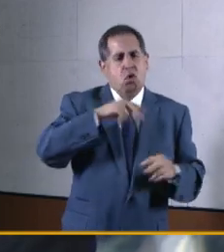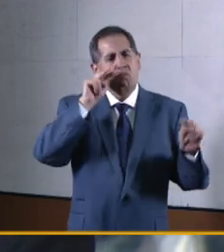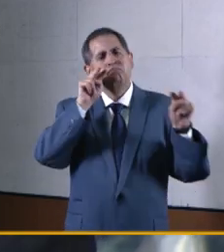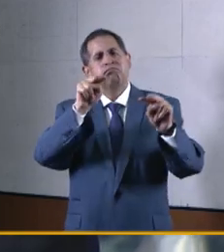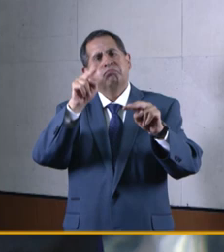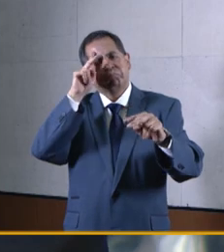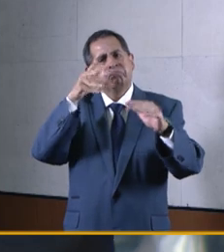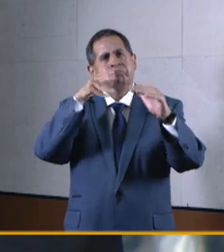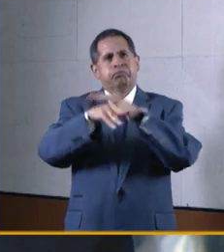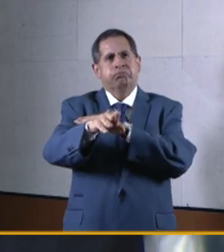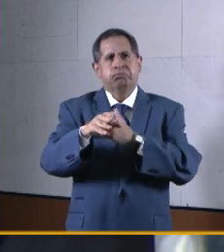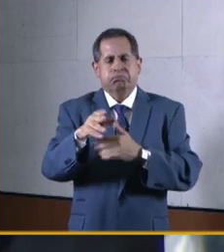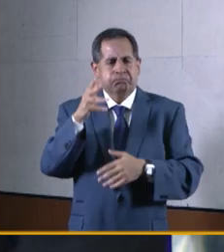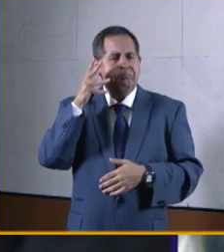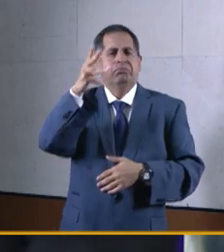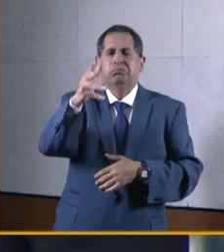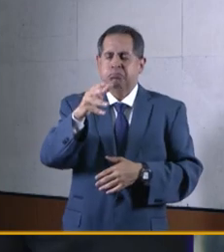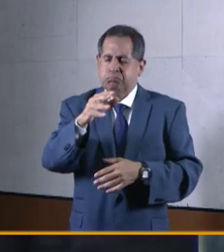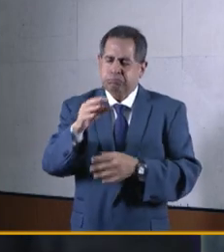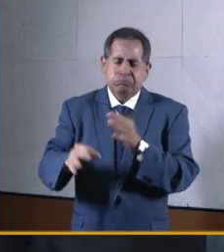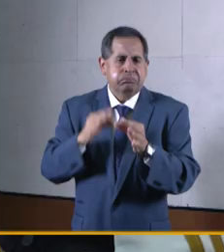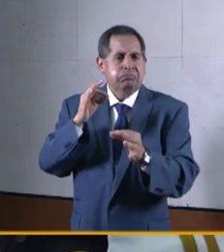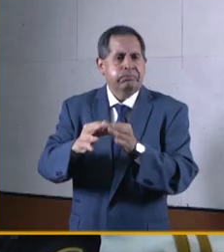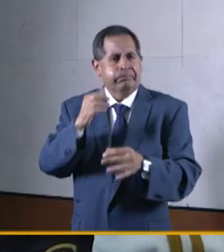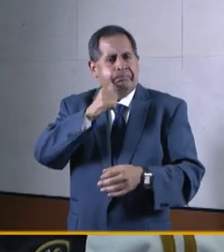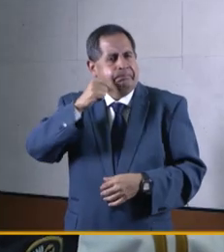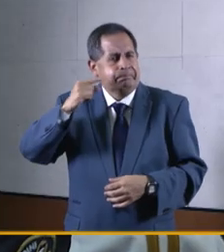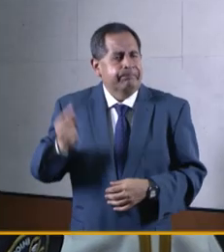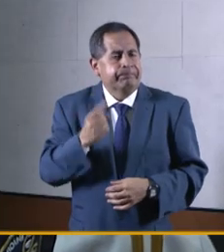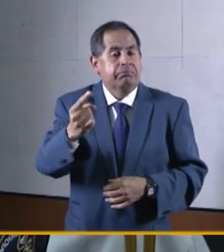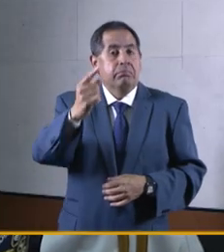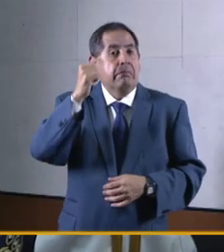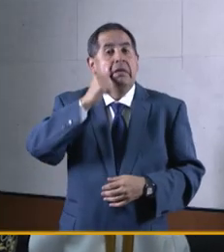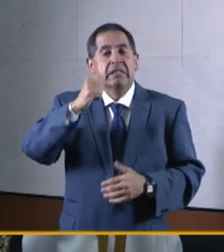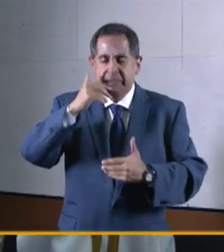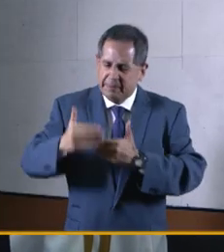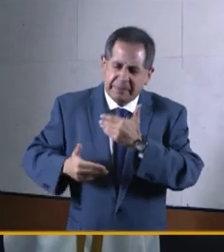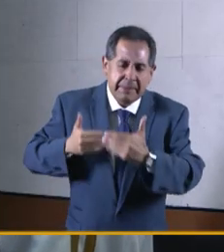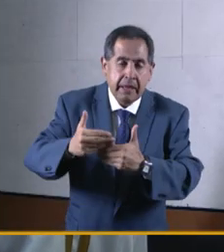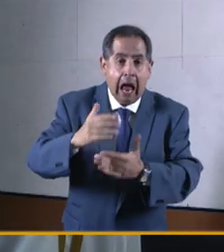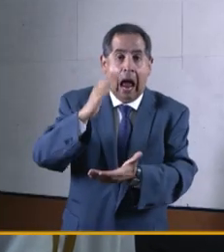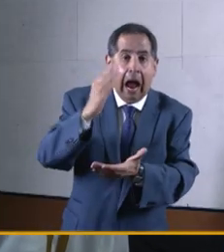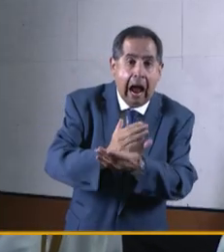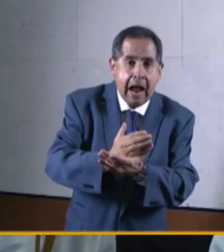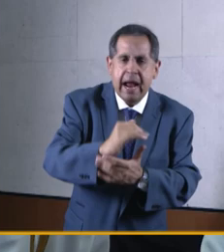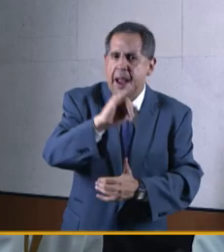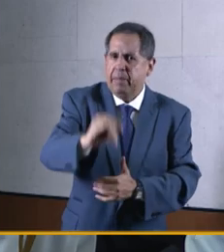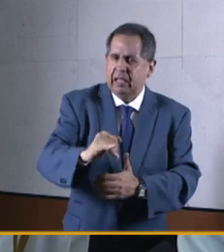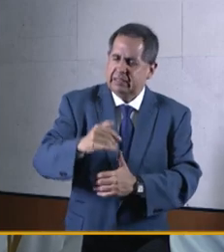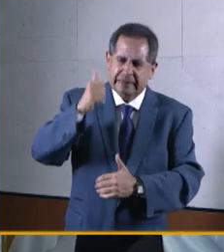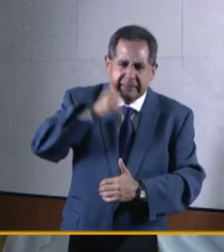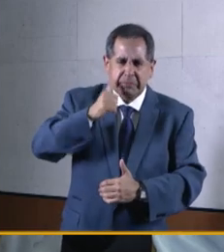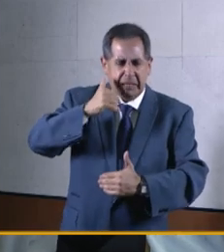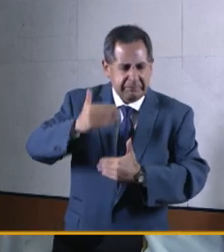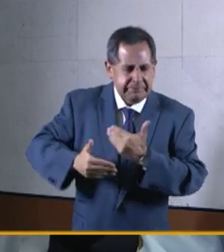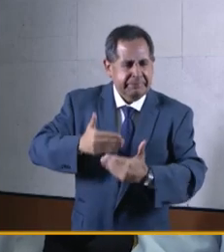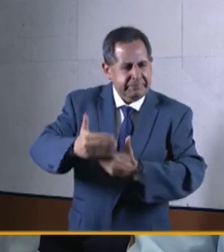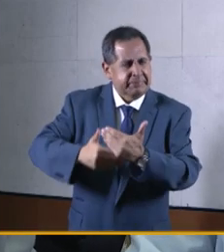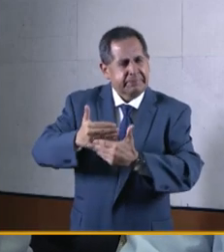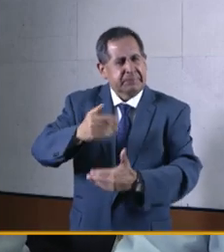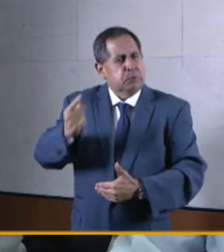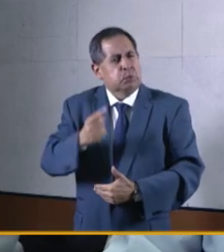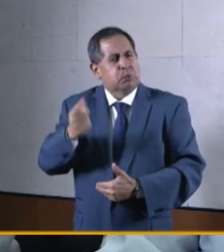en la obra sin fin siempre en proceso nunca concluida los